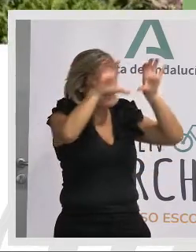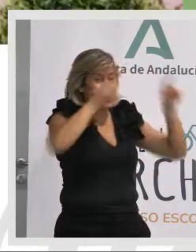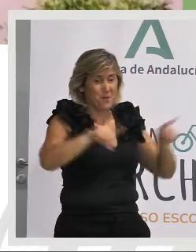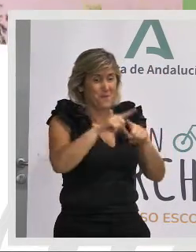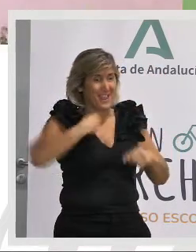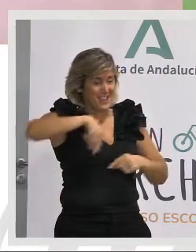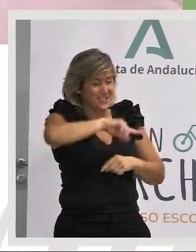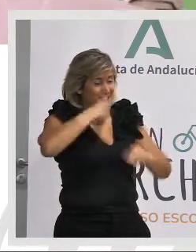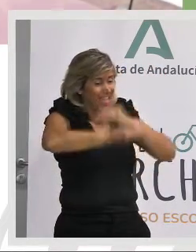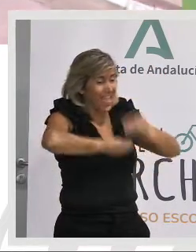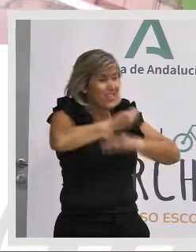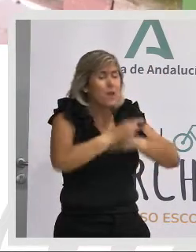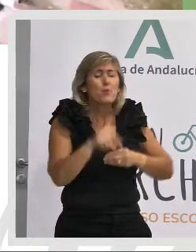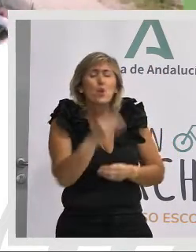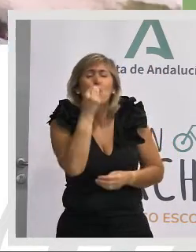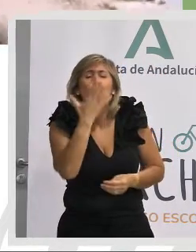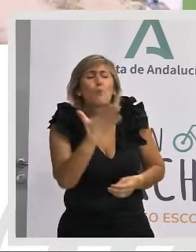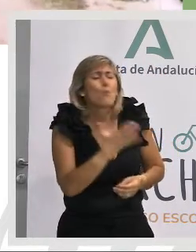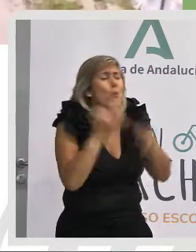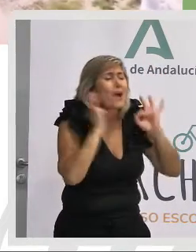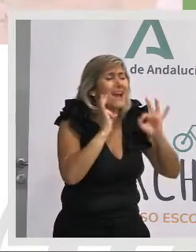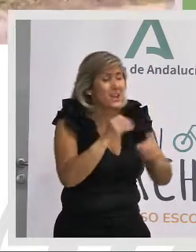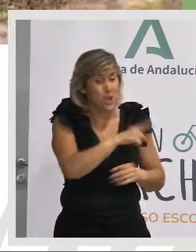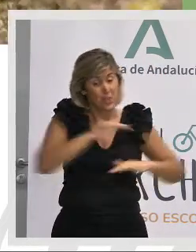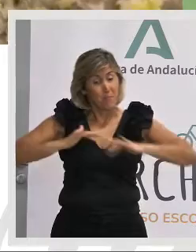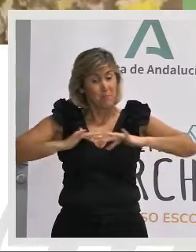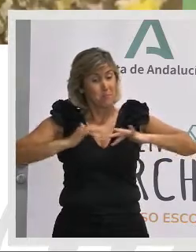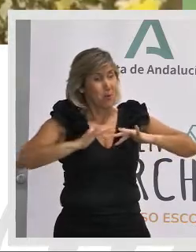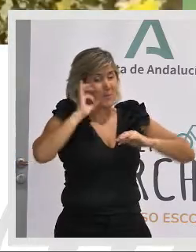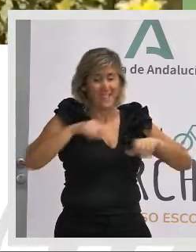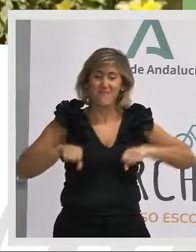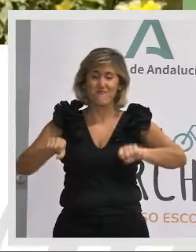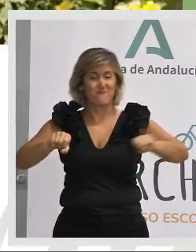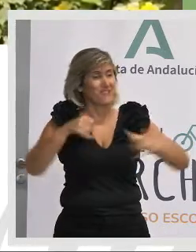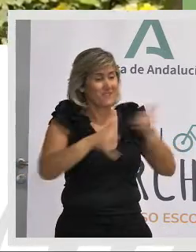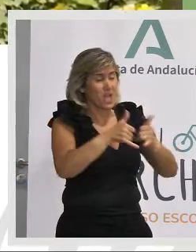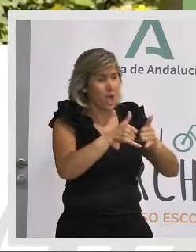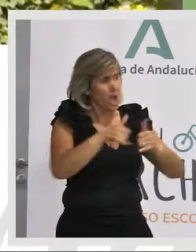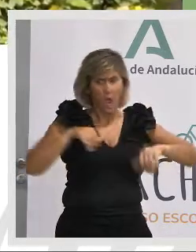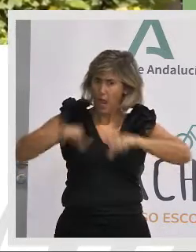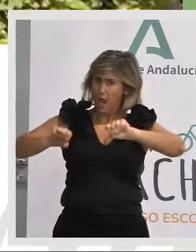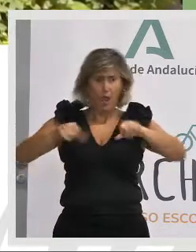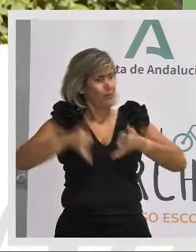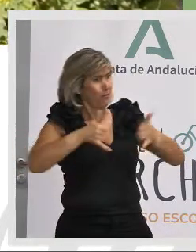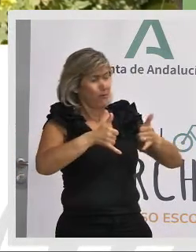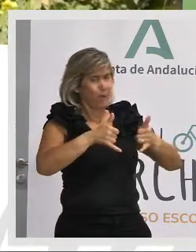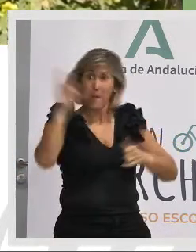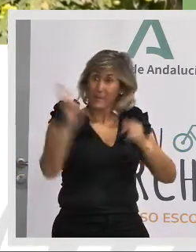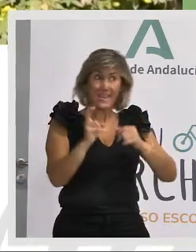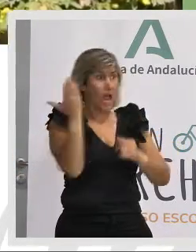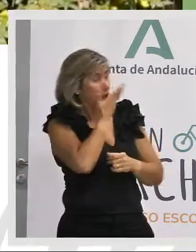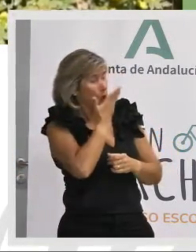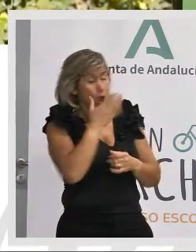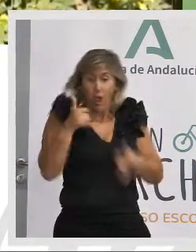son los beneficios de la movilidad sostenible. ¿Movilidad sostenible? ¿Venir al cole